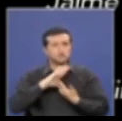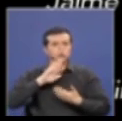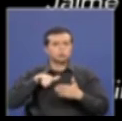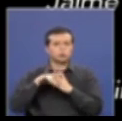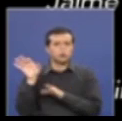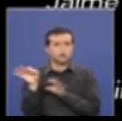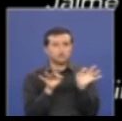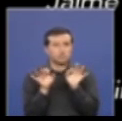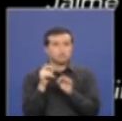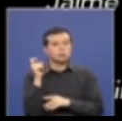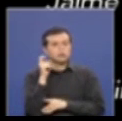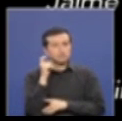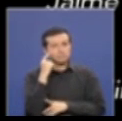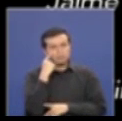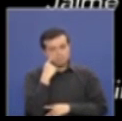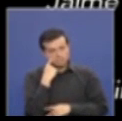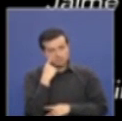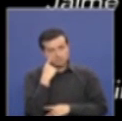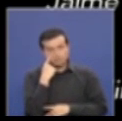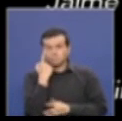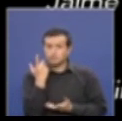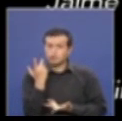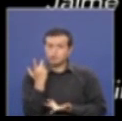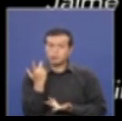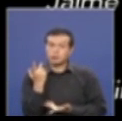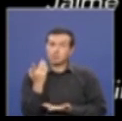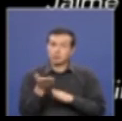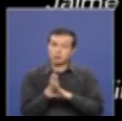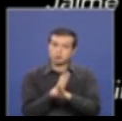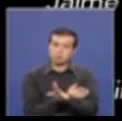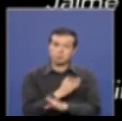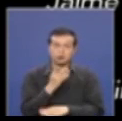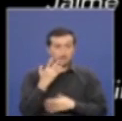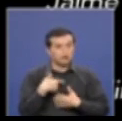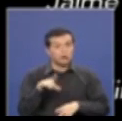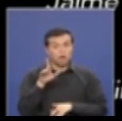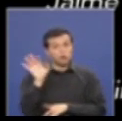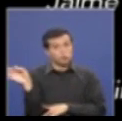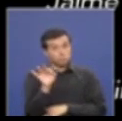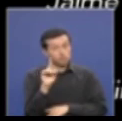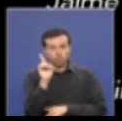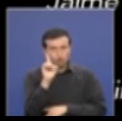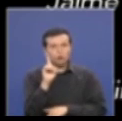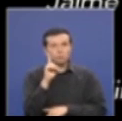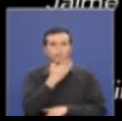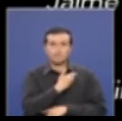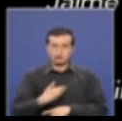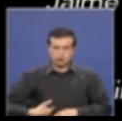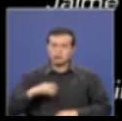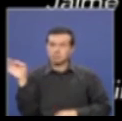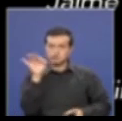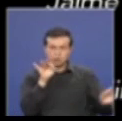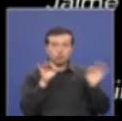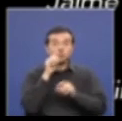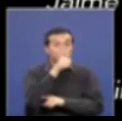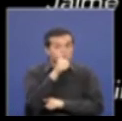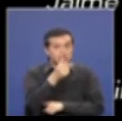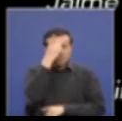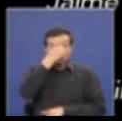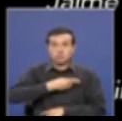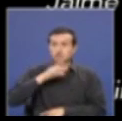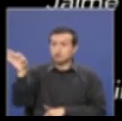asesores. Hay que darle una no puedo poner para hablar de tipo, ¿no? Tú pones presidente, vicepresidente, ministro de